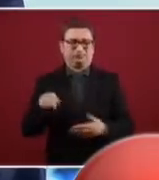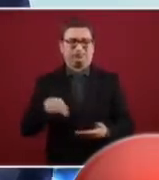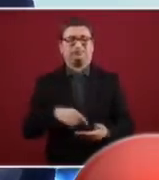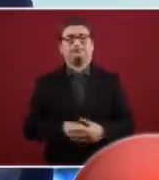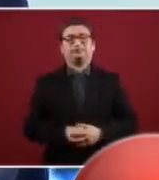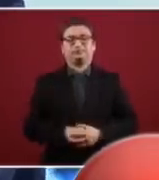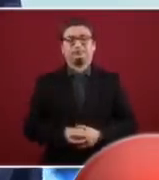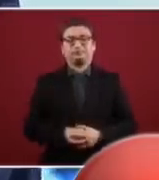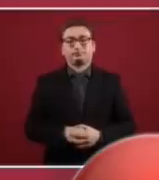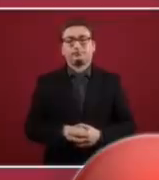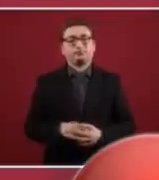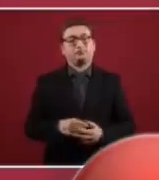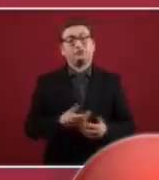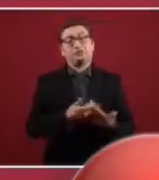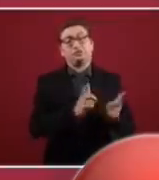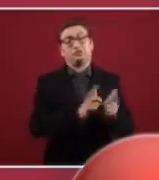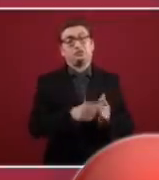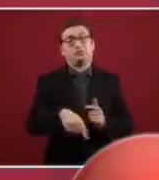Si los conservadores